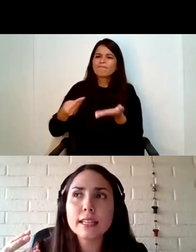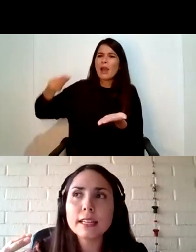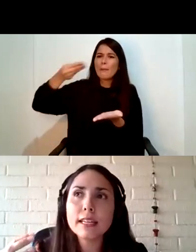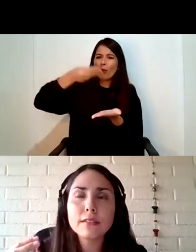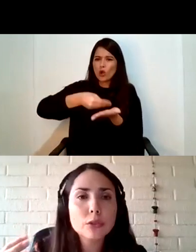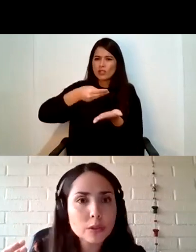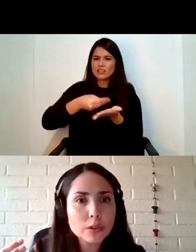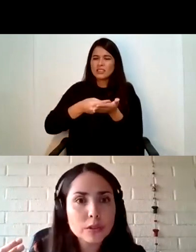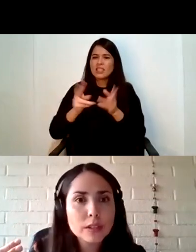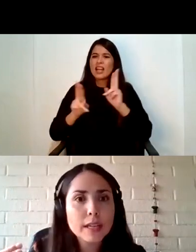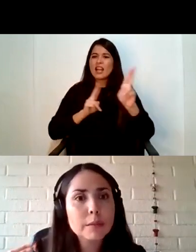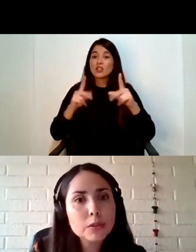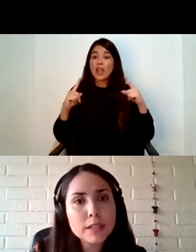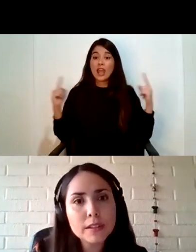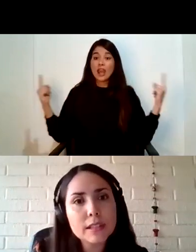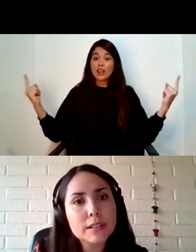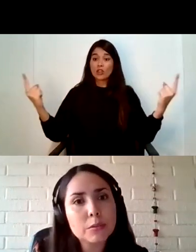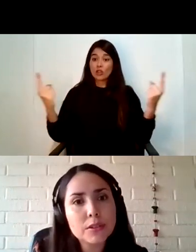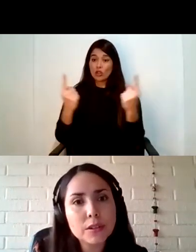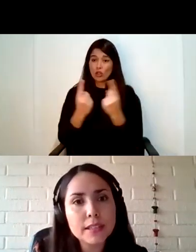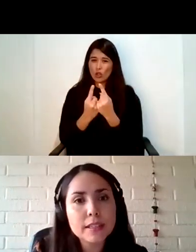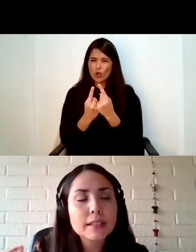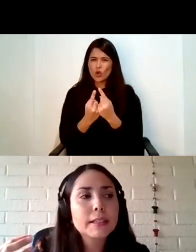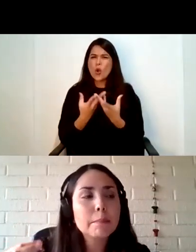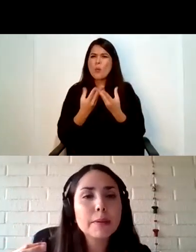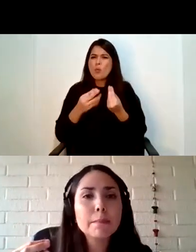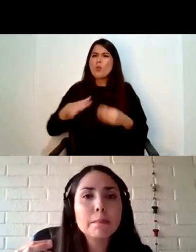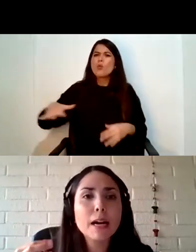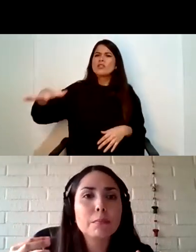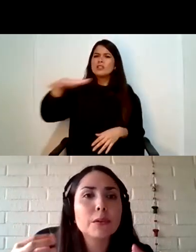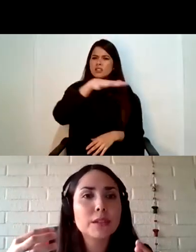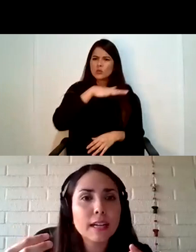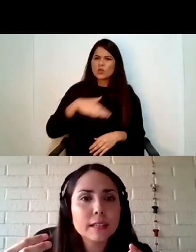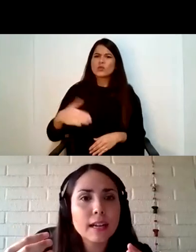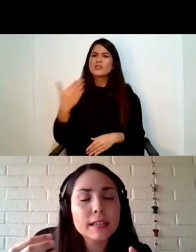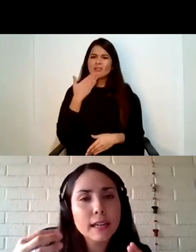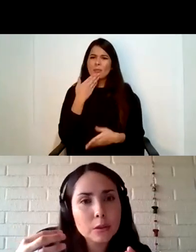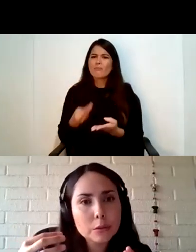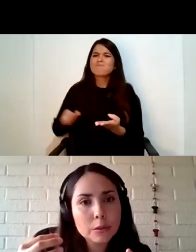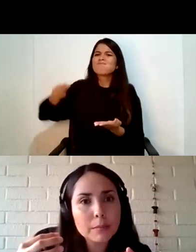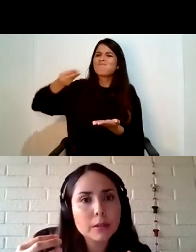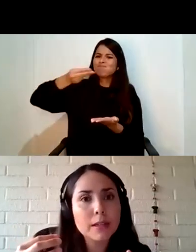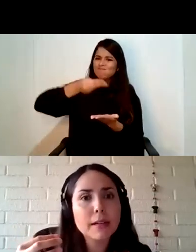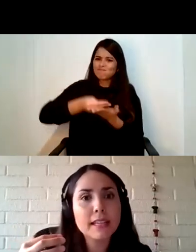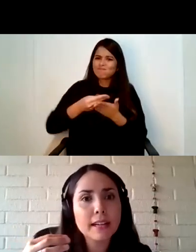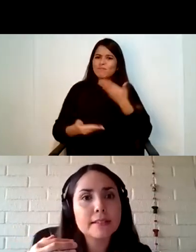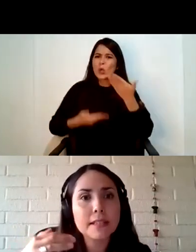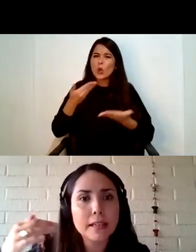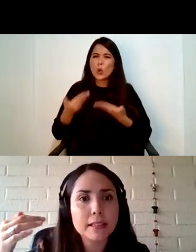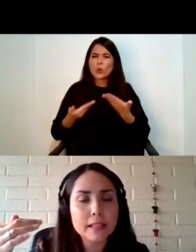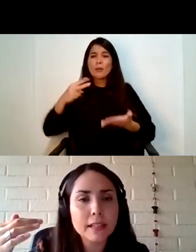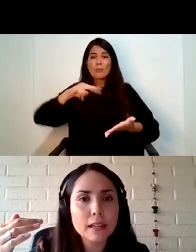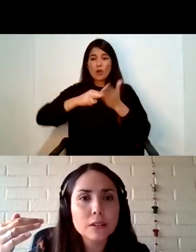a que el entorno en muchas de estas situaciones también va a aportar a que la conducta problemática